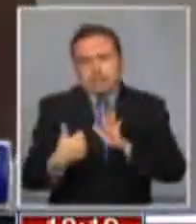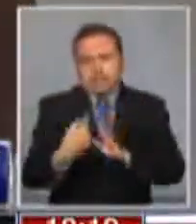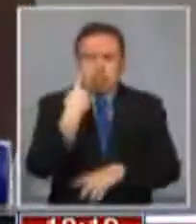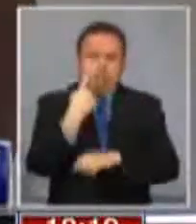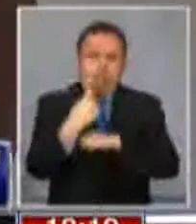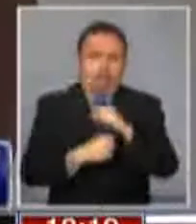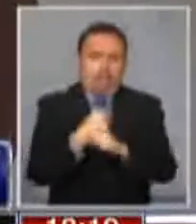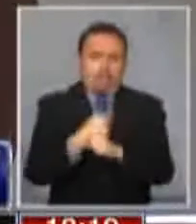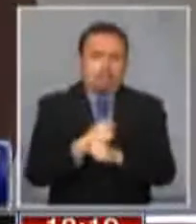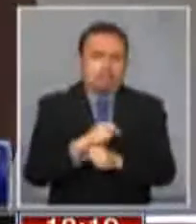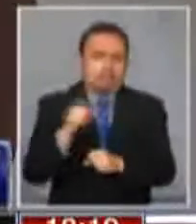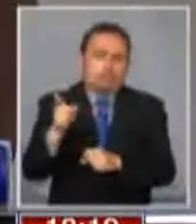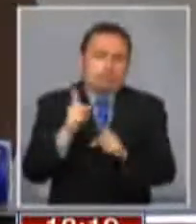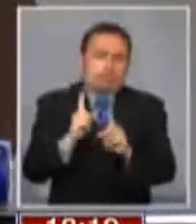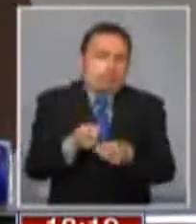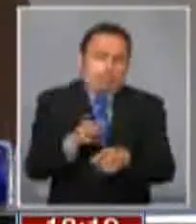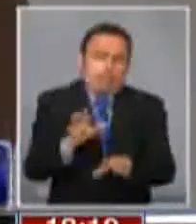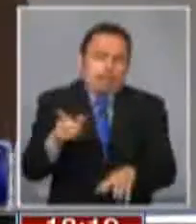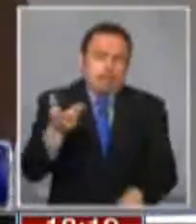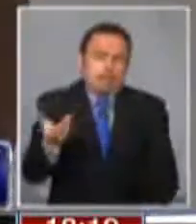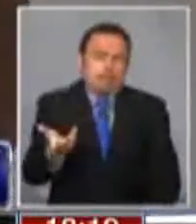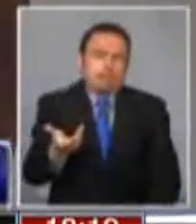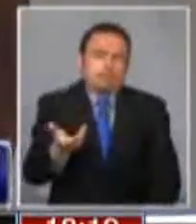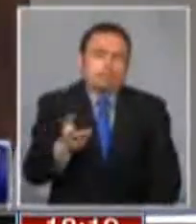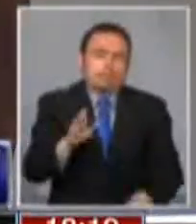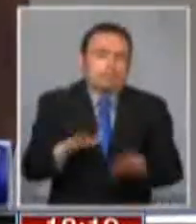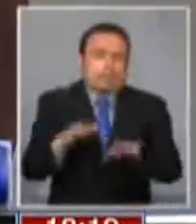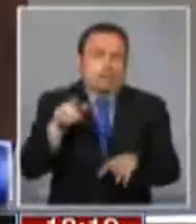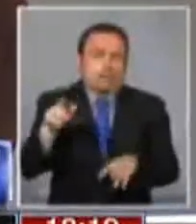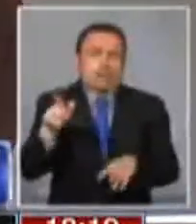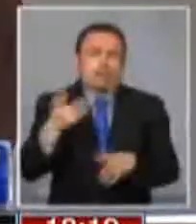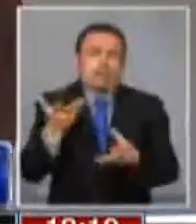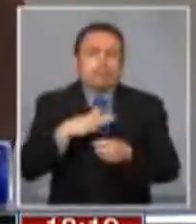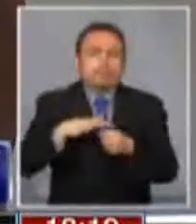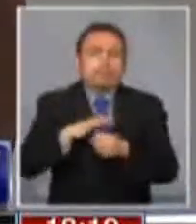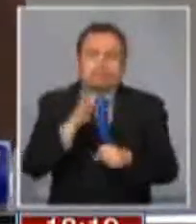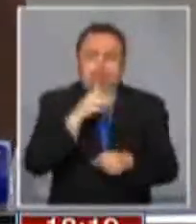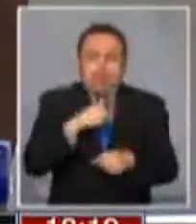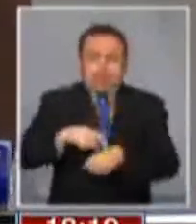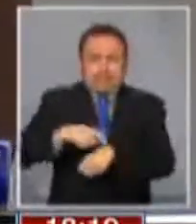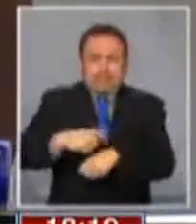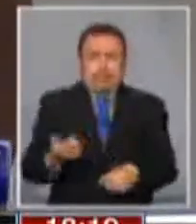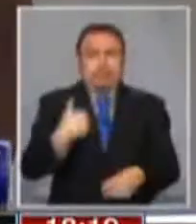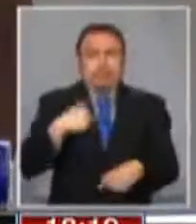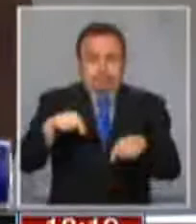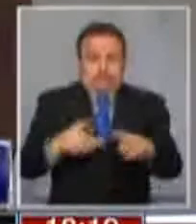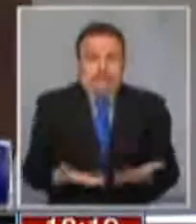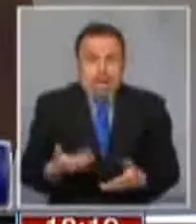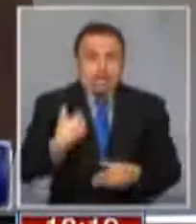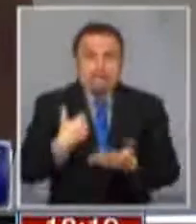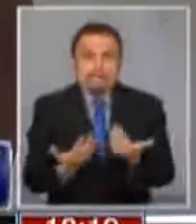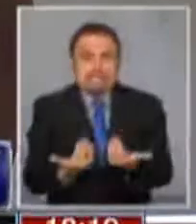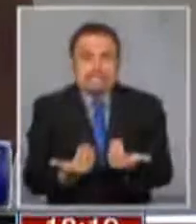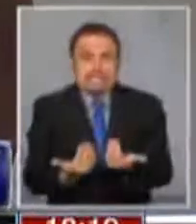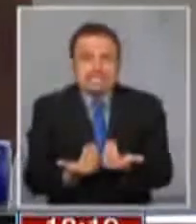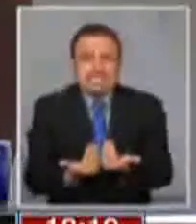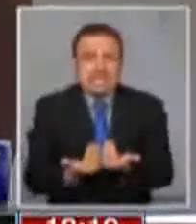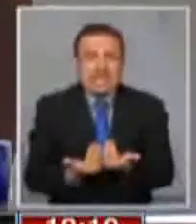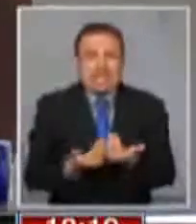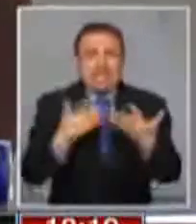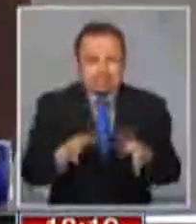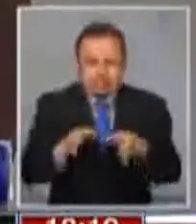cómo ellos vean que se da la situación, pero no hay tiempo para eso. Hoy día nosotros necesitamos